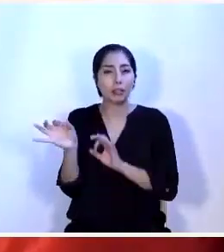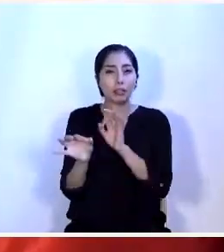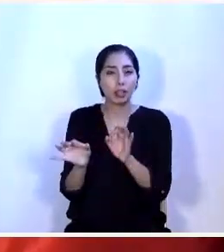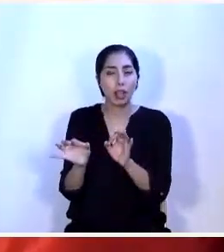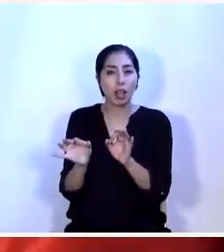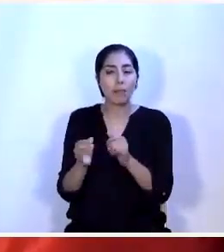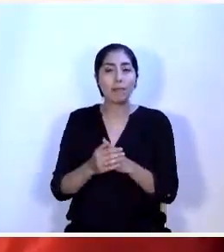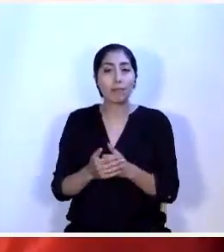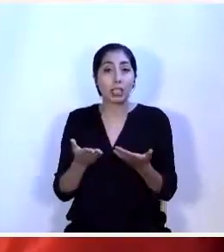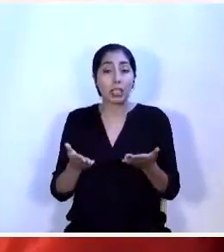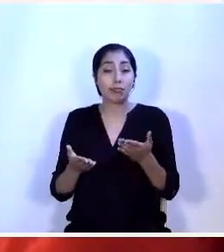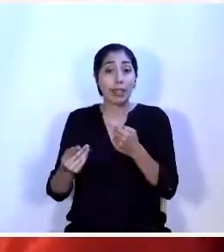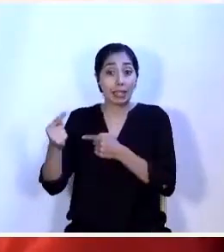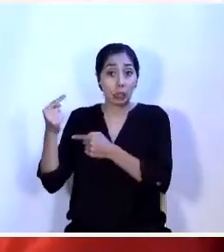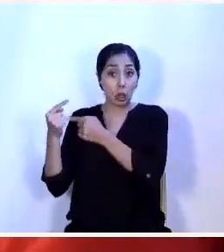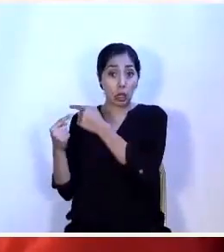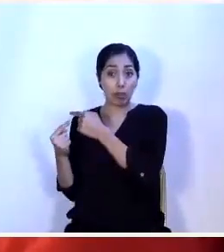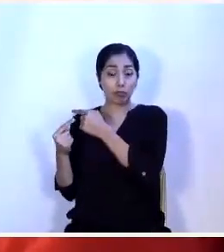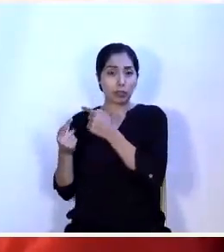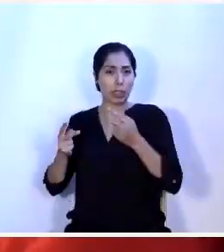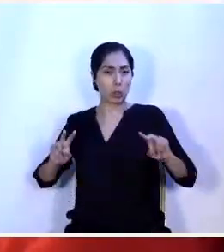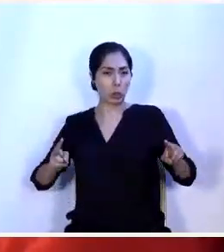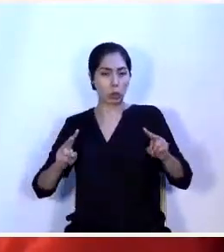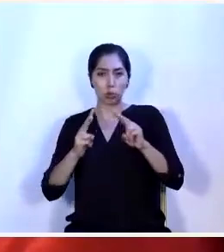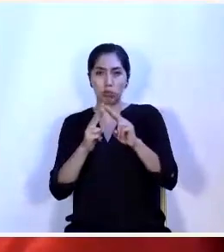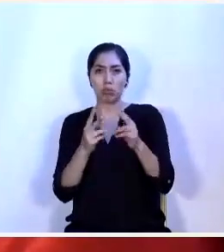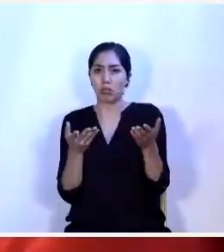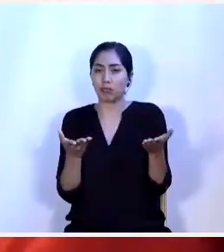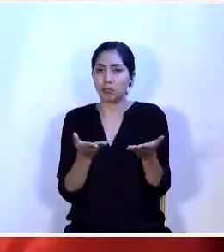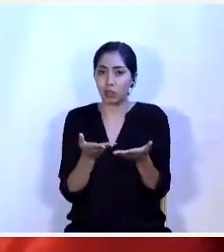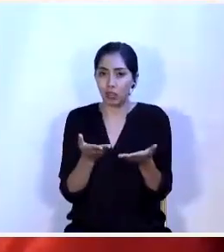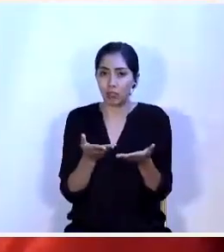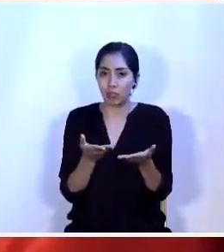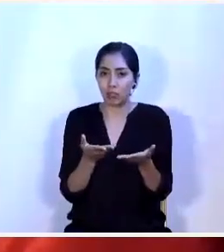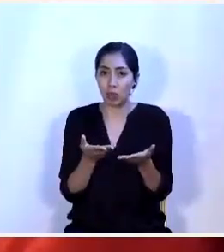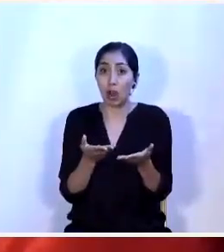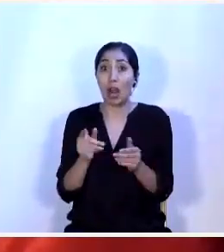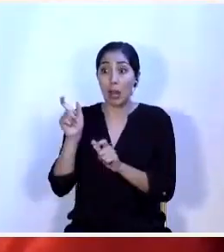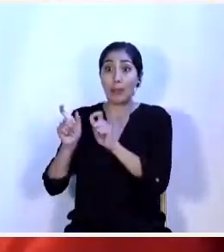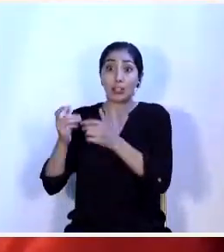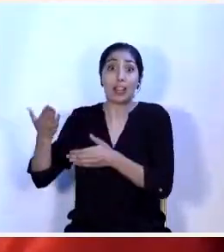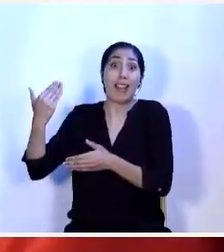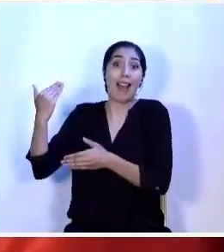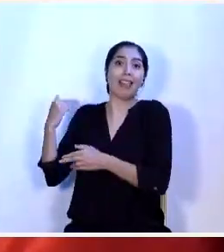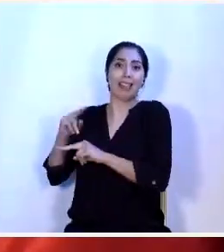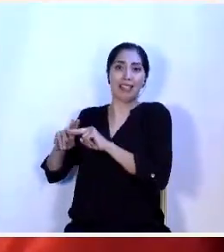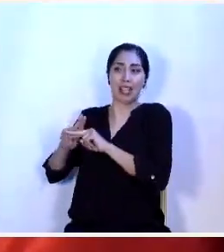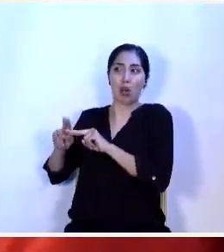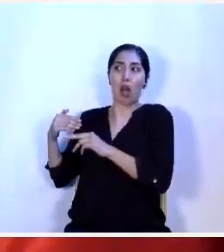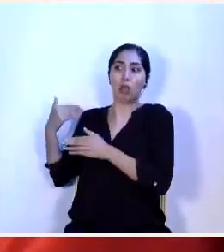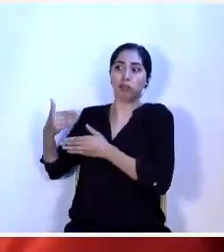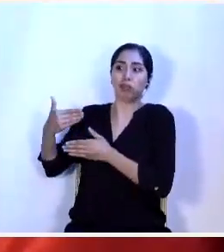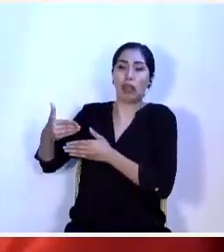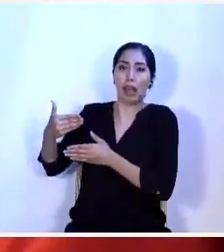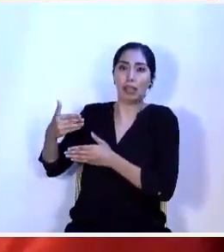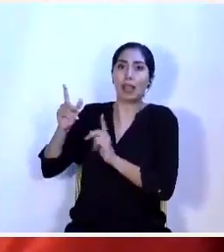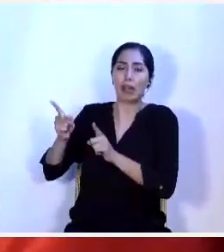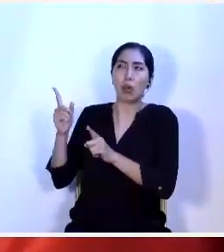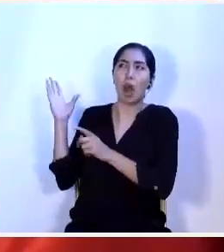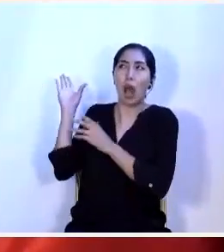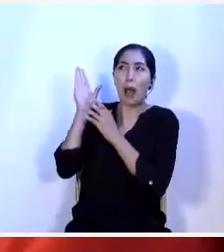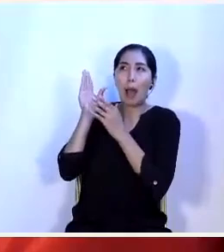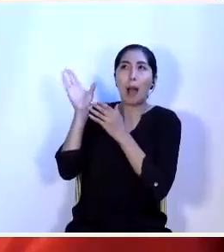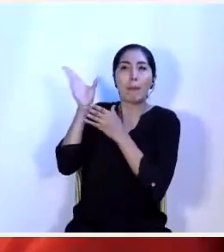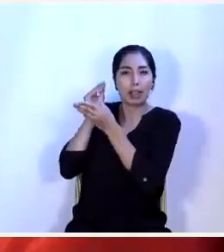que la historia se construye en función de lo que hicieron quienes nos antecedieron y que de esa historia tenemos que aprender